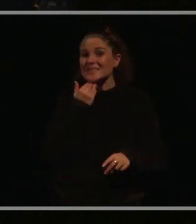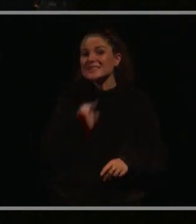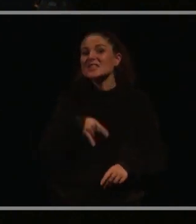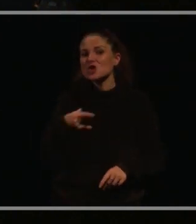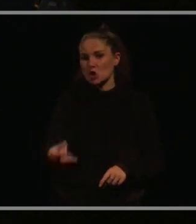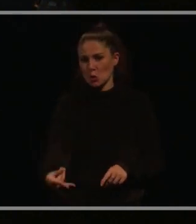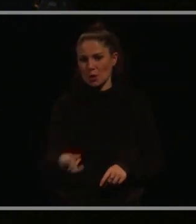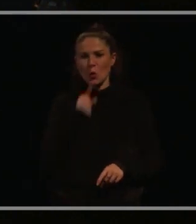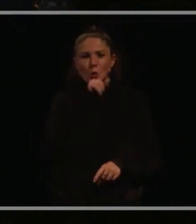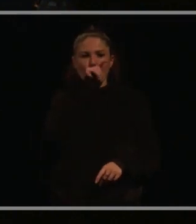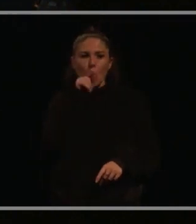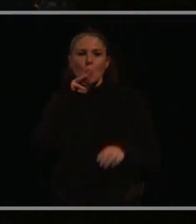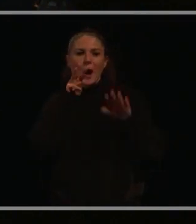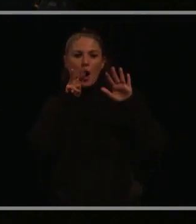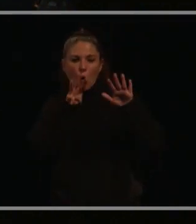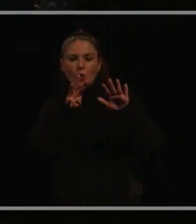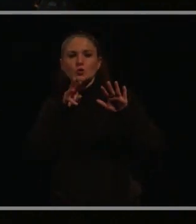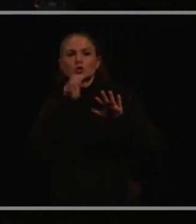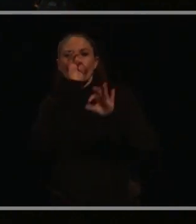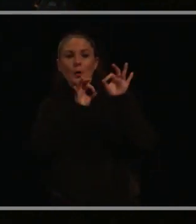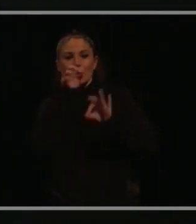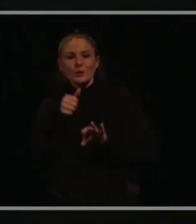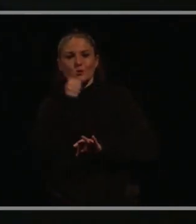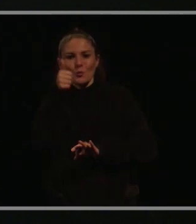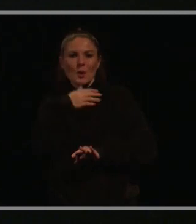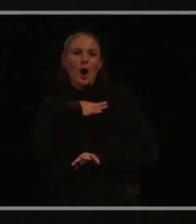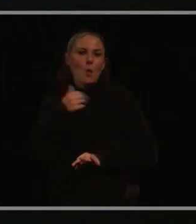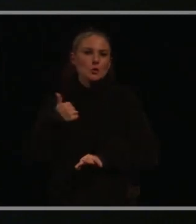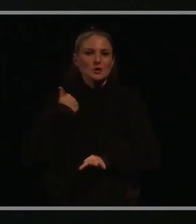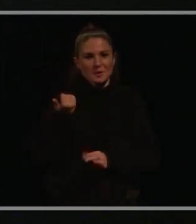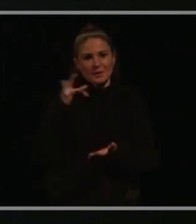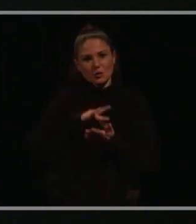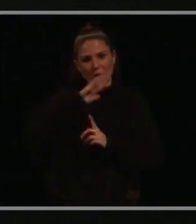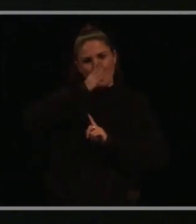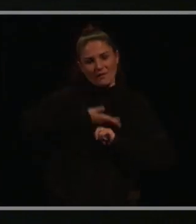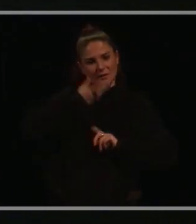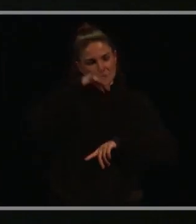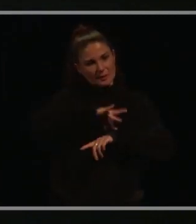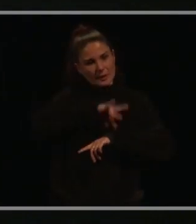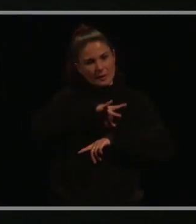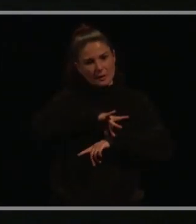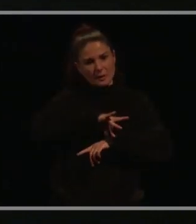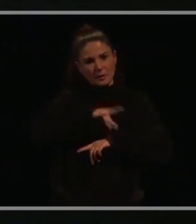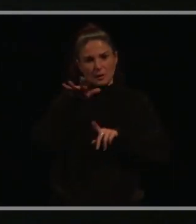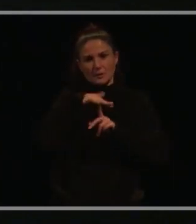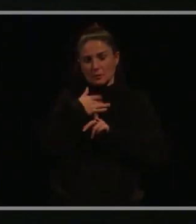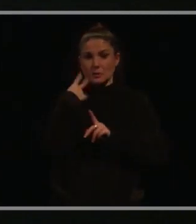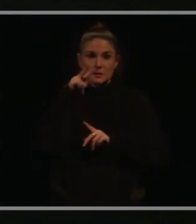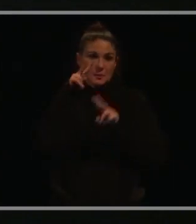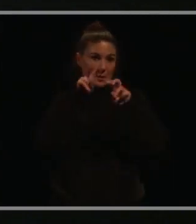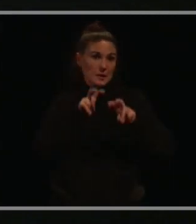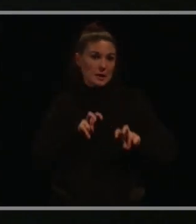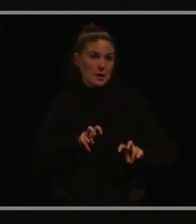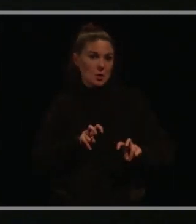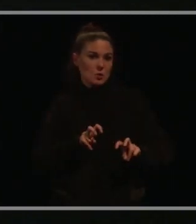veces más probabilidades de presentar estas enfermedades. Una de las cosas que se señalan en el estudio es